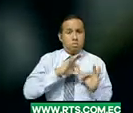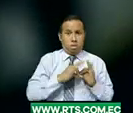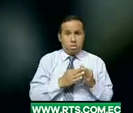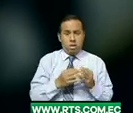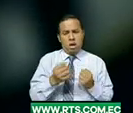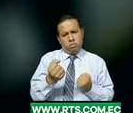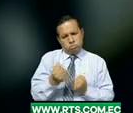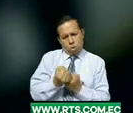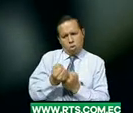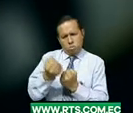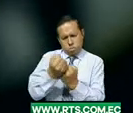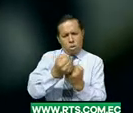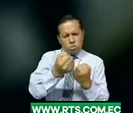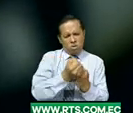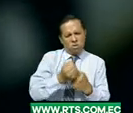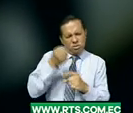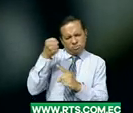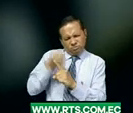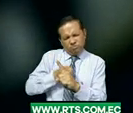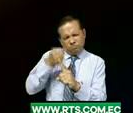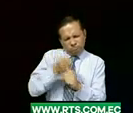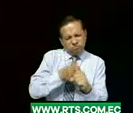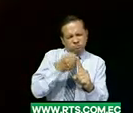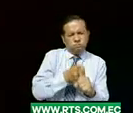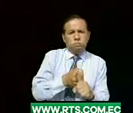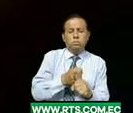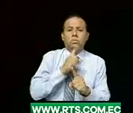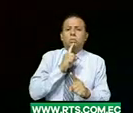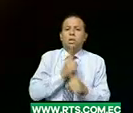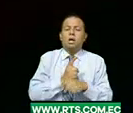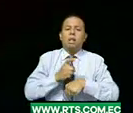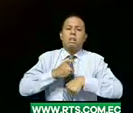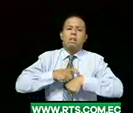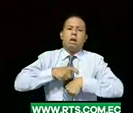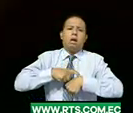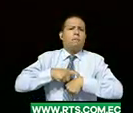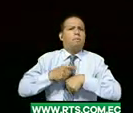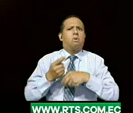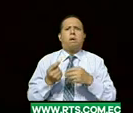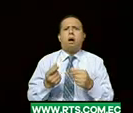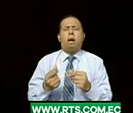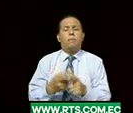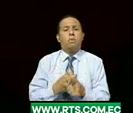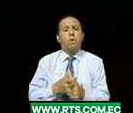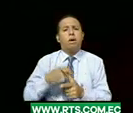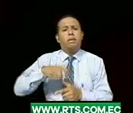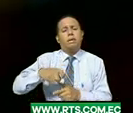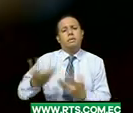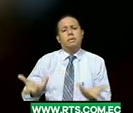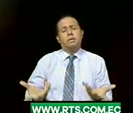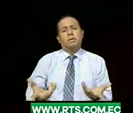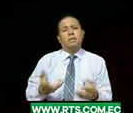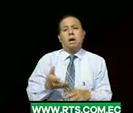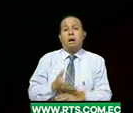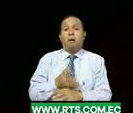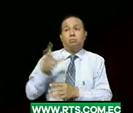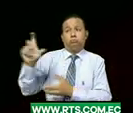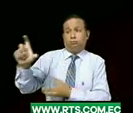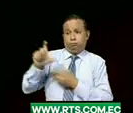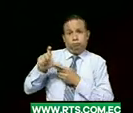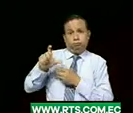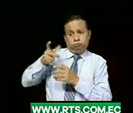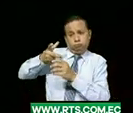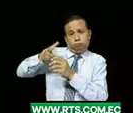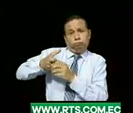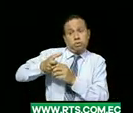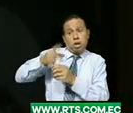ayuda. Aunque saben que tienen un largo camino y el tiempo es su peor enemigo, la medicina debe ser inyectada antes de cumplir